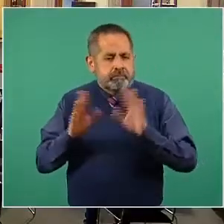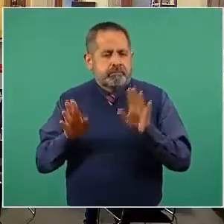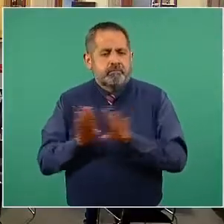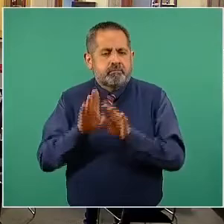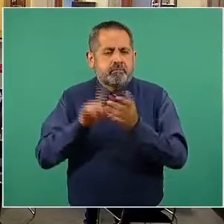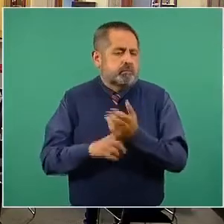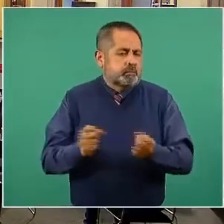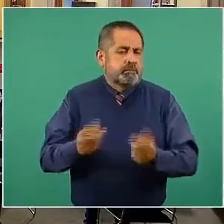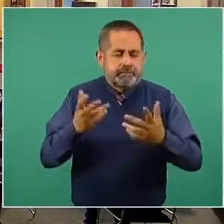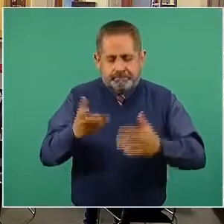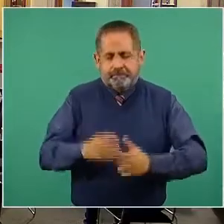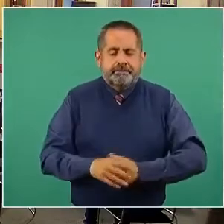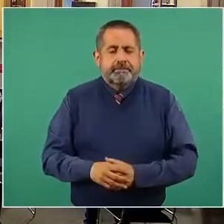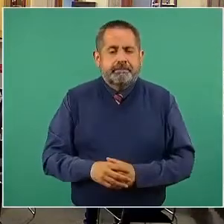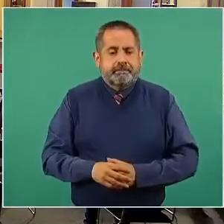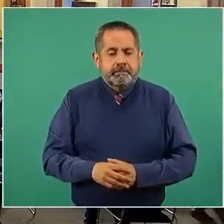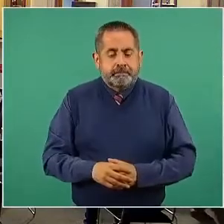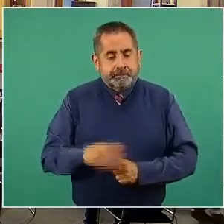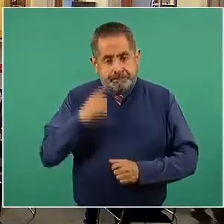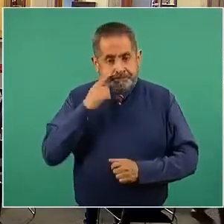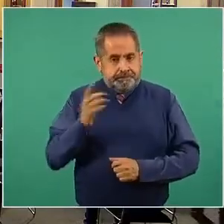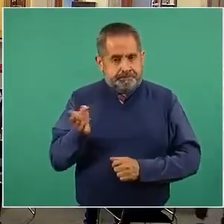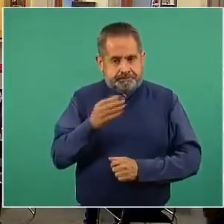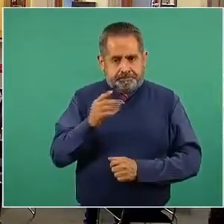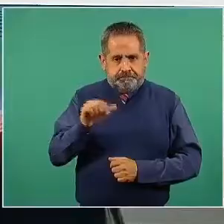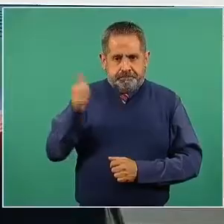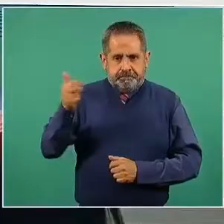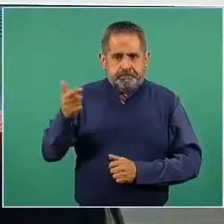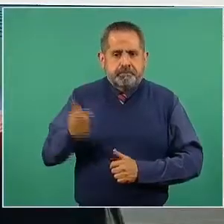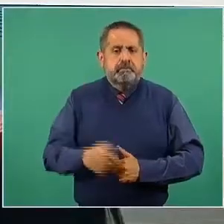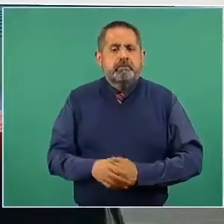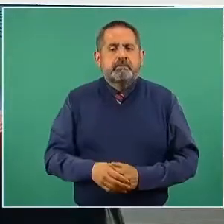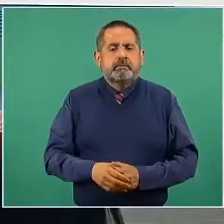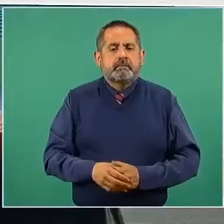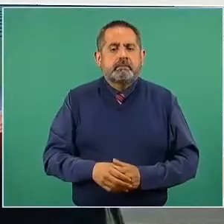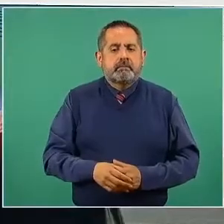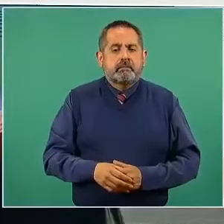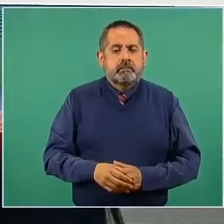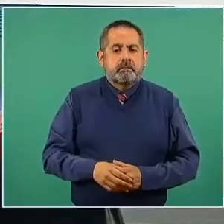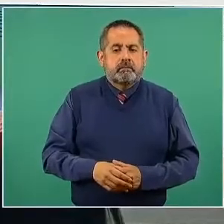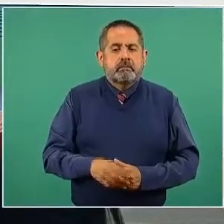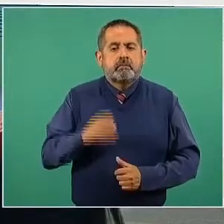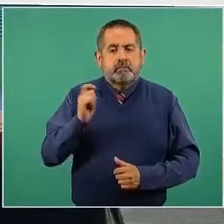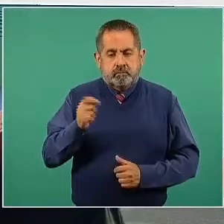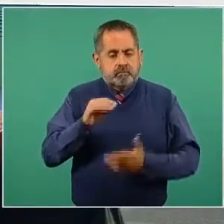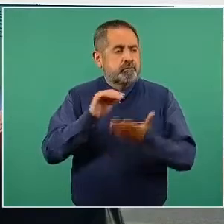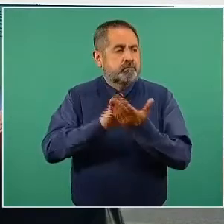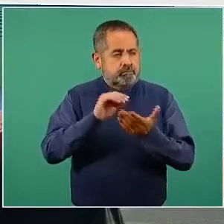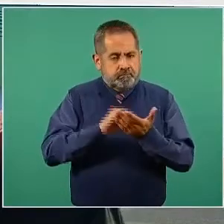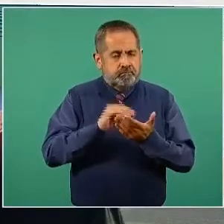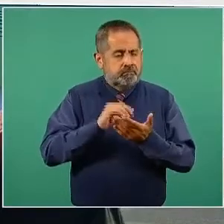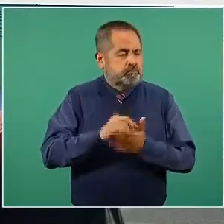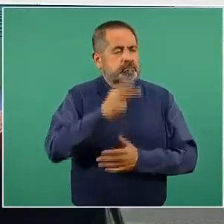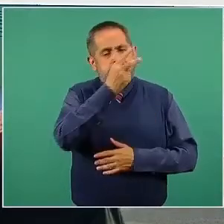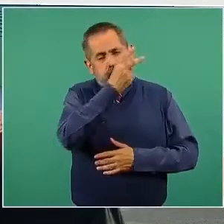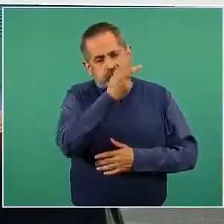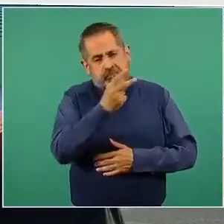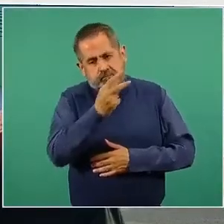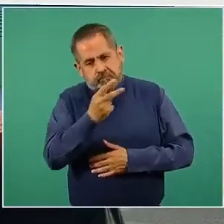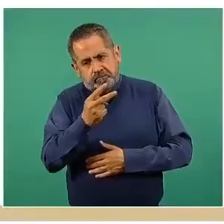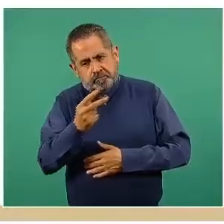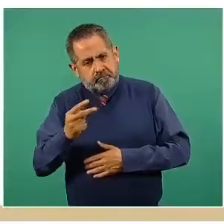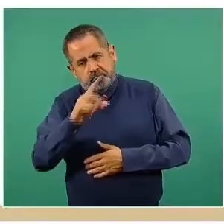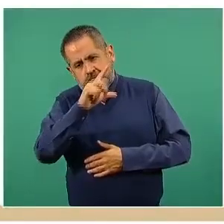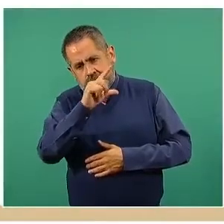esta información. Si vemos la siguiente diapositiva, mantenemos también la disminución y la tendencia